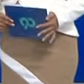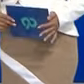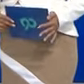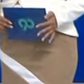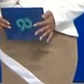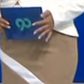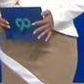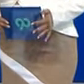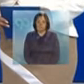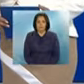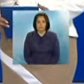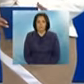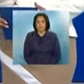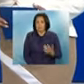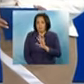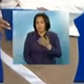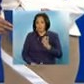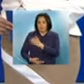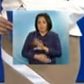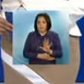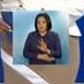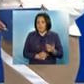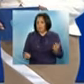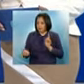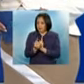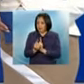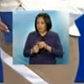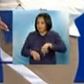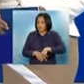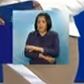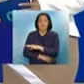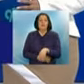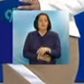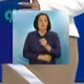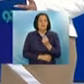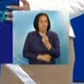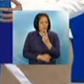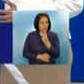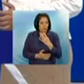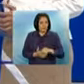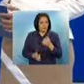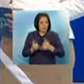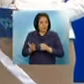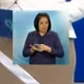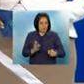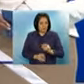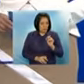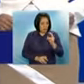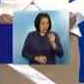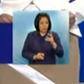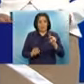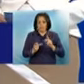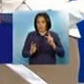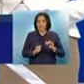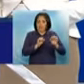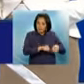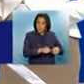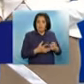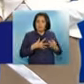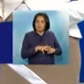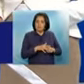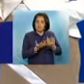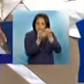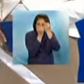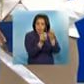¿Qué tal, amigos? Muy buenas tardes. Nos reencontramos en esta edición del mediodía de 90, fin de semana. ¿Cómo están? Son las 12 en punto, Alexandra. Claro que sí. Vamos a iniciar rápidamente con